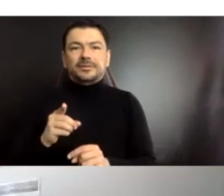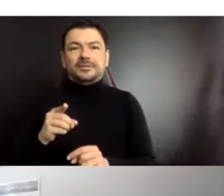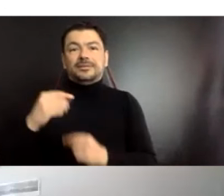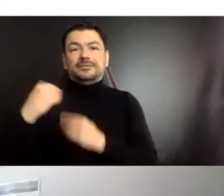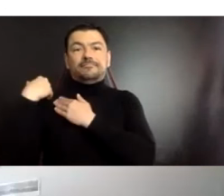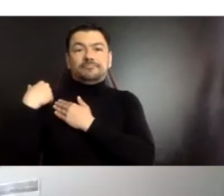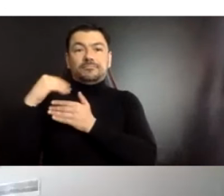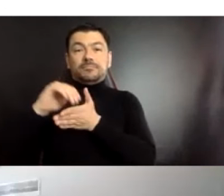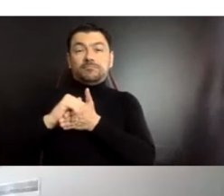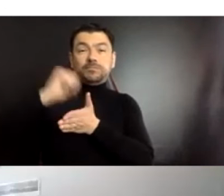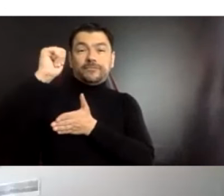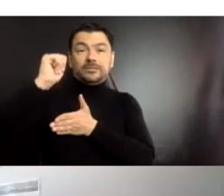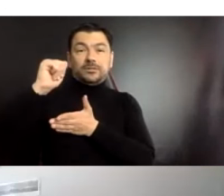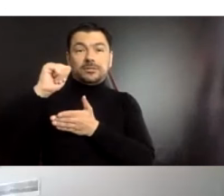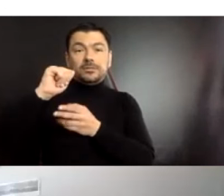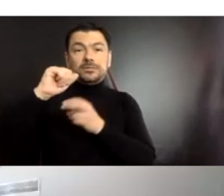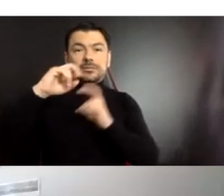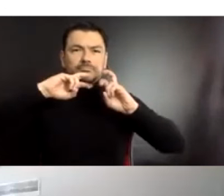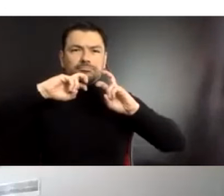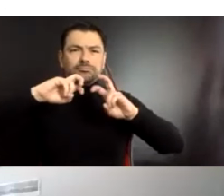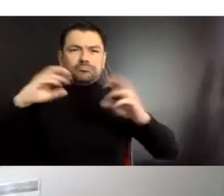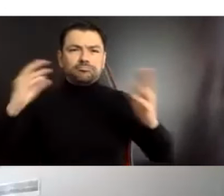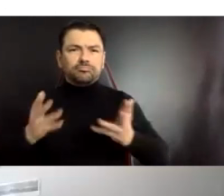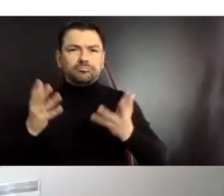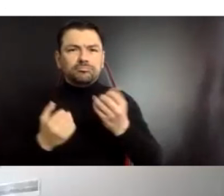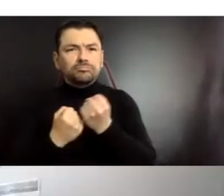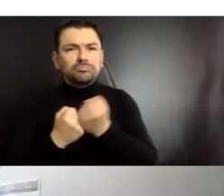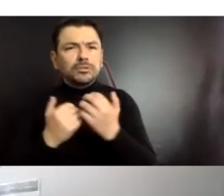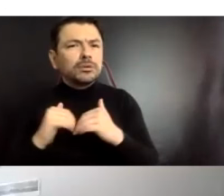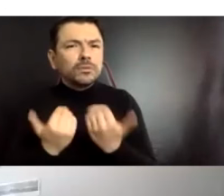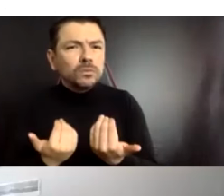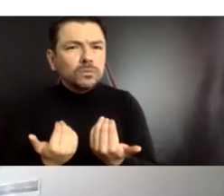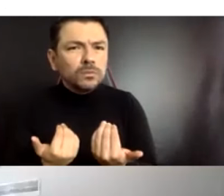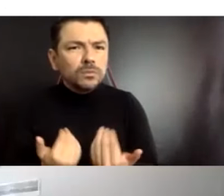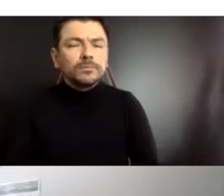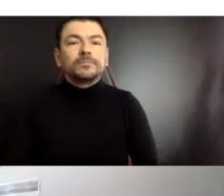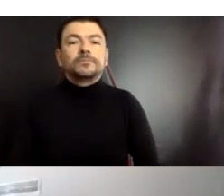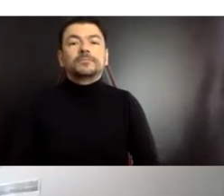le voy a agregar que la investigación multidisciplinaria seguramente